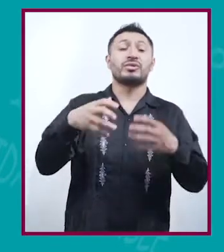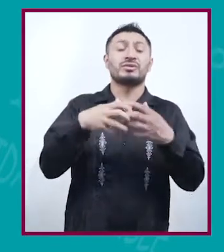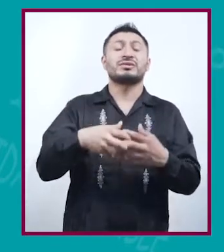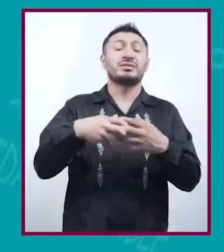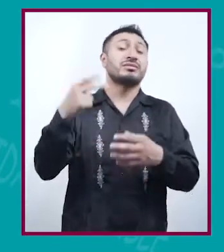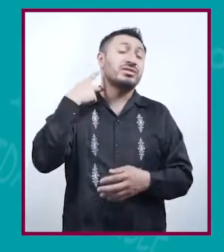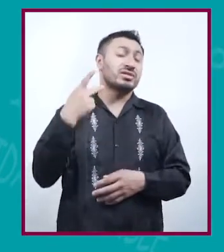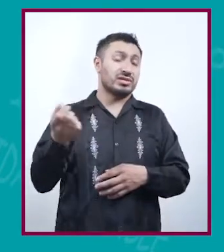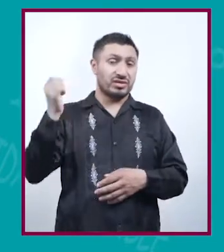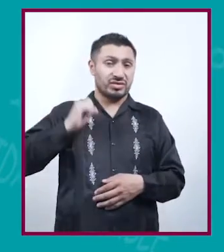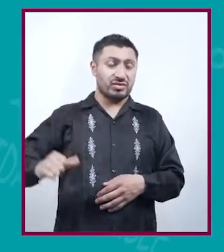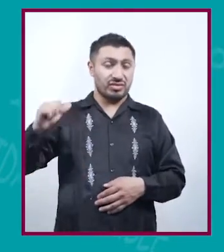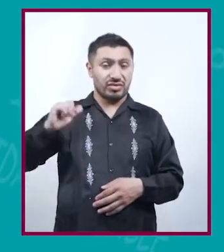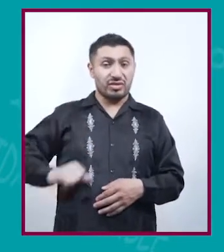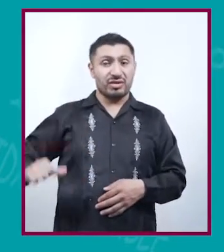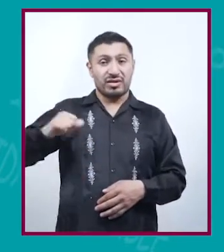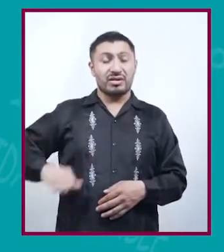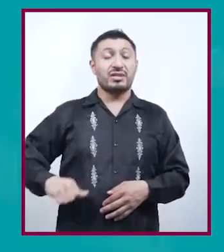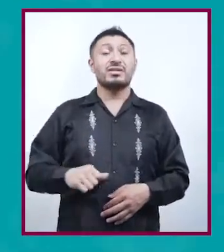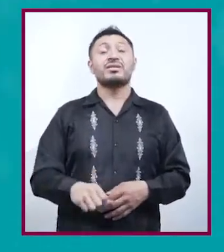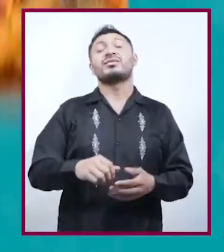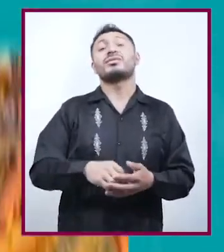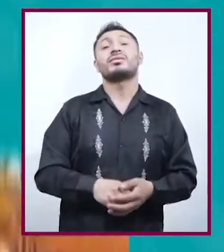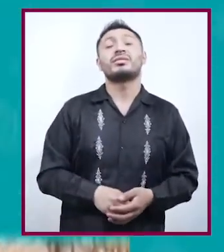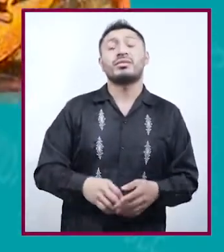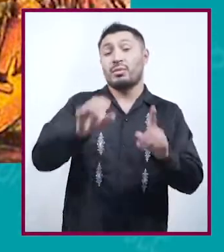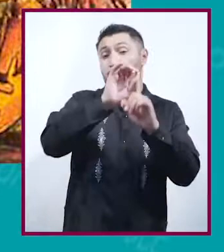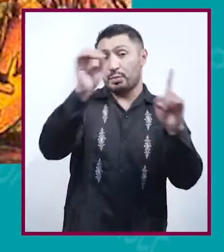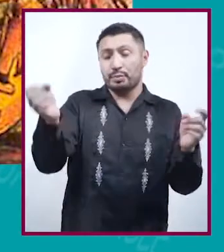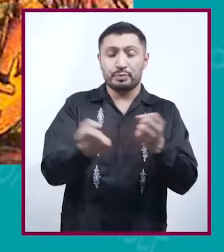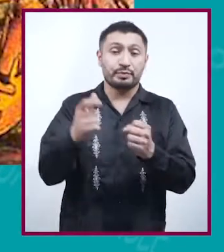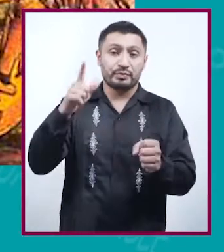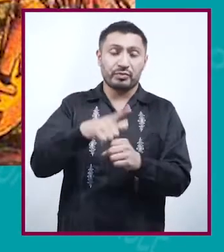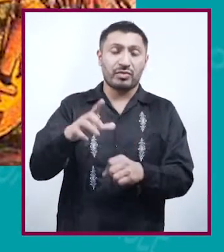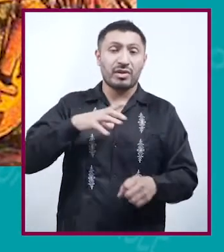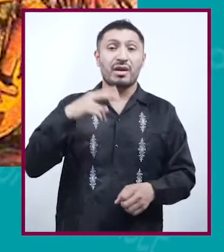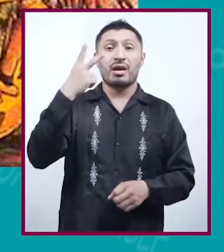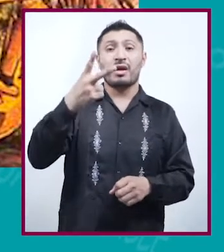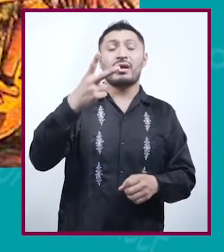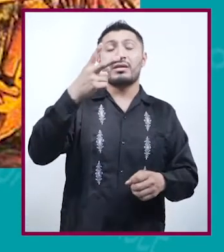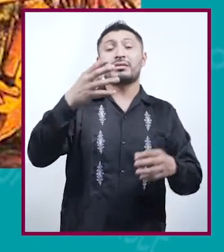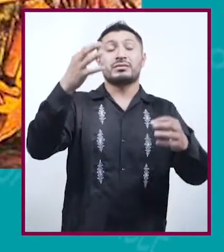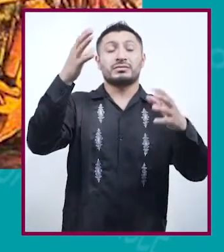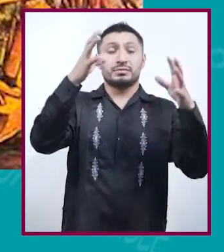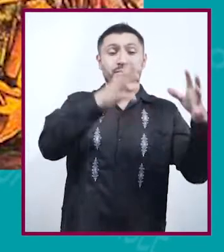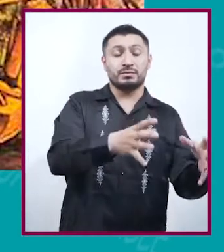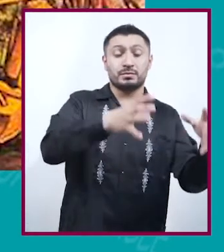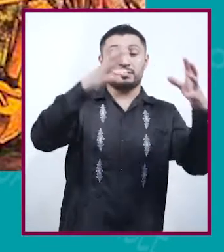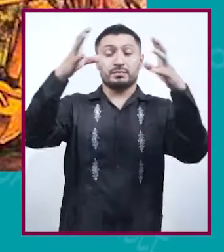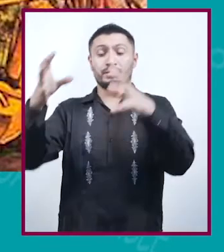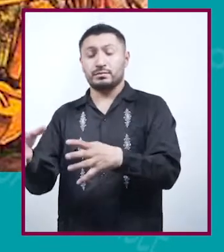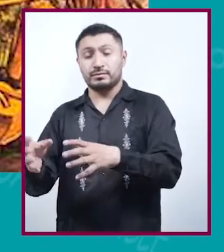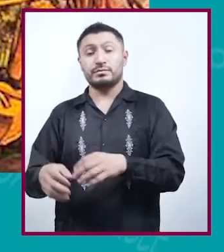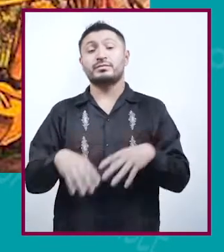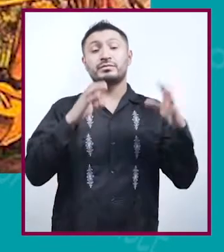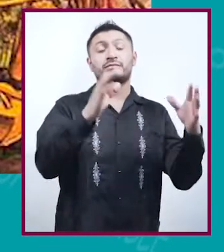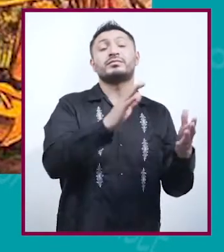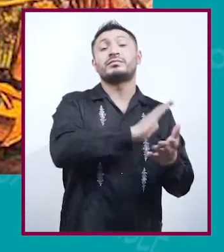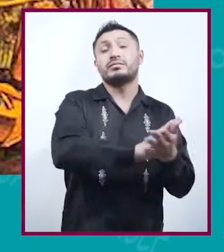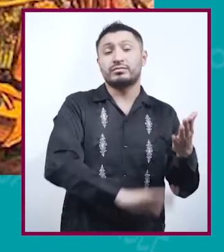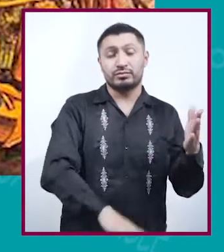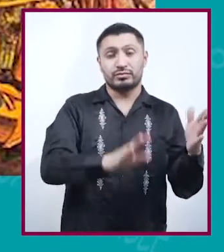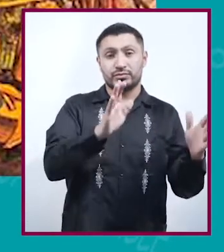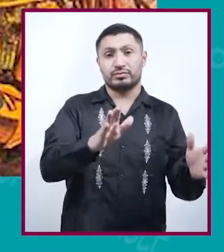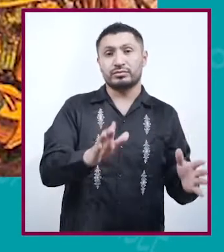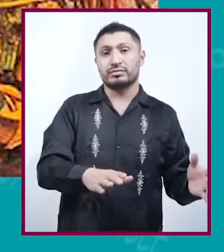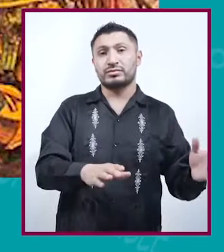era un sistema político típico del periodo medieval, cuya estructura social estaba conformada por dos grandes bloques. Por un